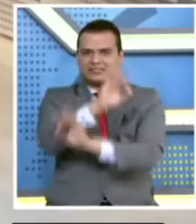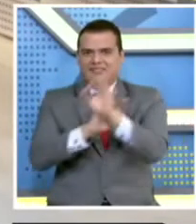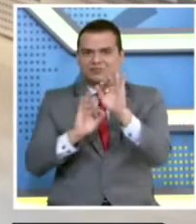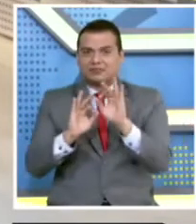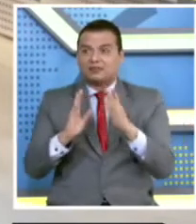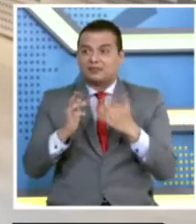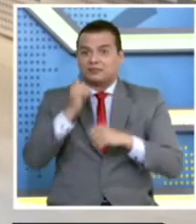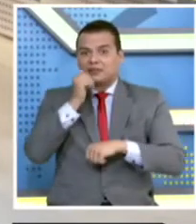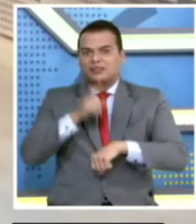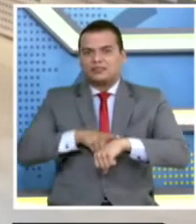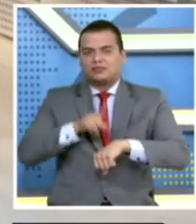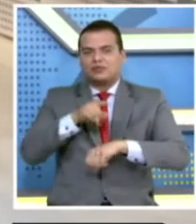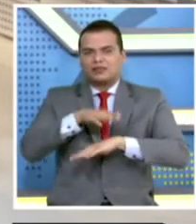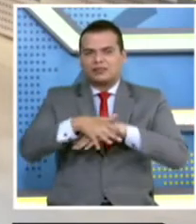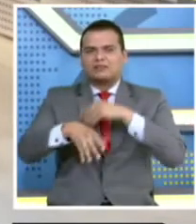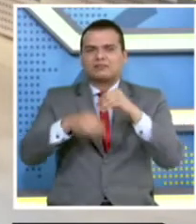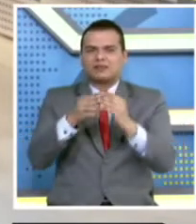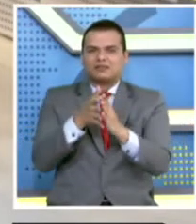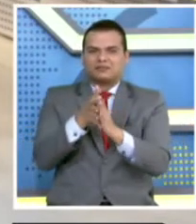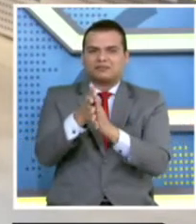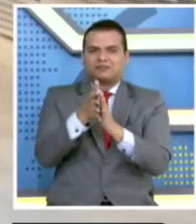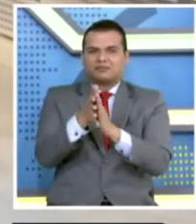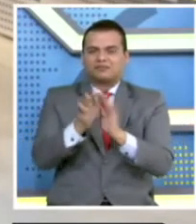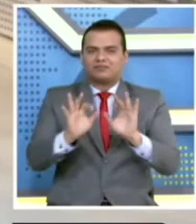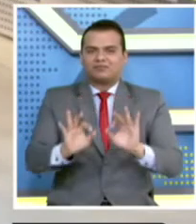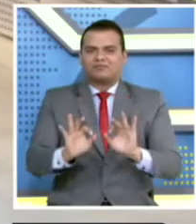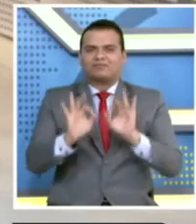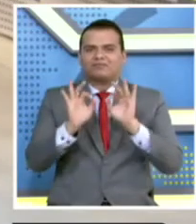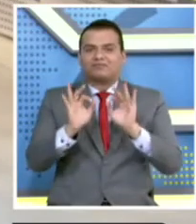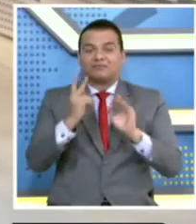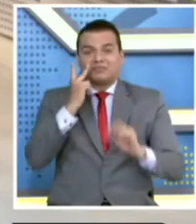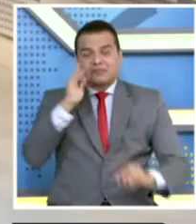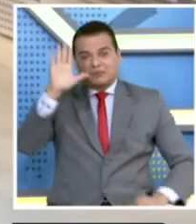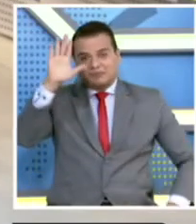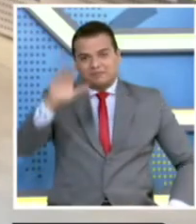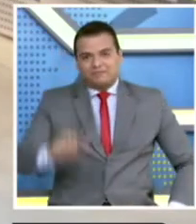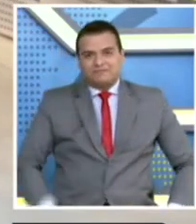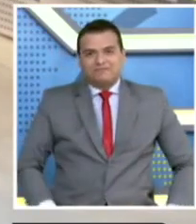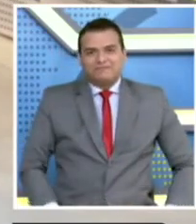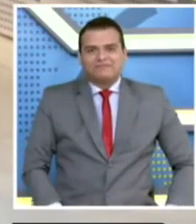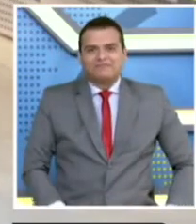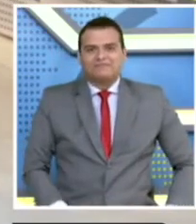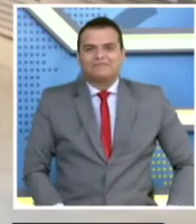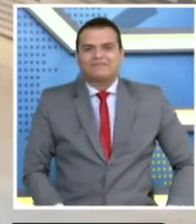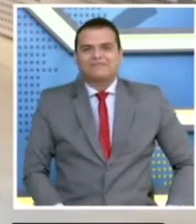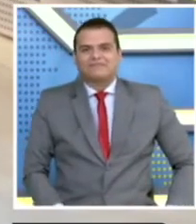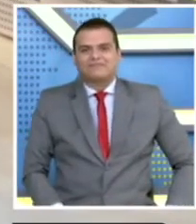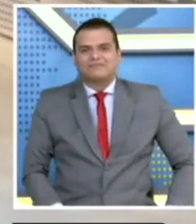Telepacífico. Mañana regresamos con todas las noticias, como siempre, a la 1 en punto. Feliz tarde. Chao.